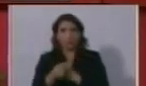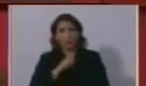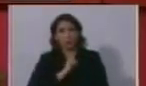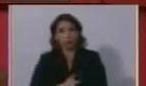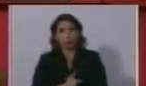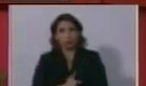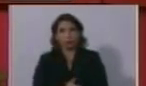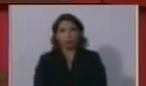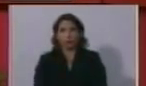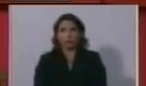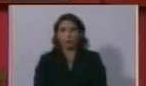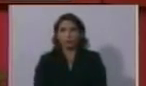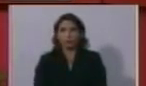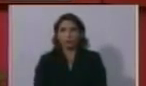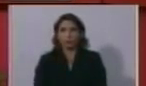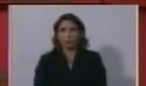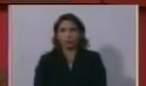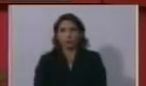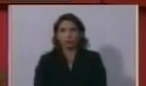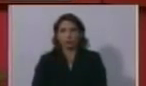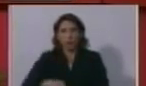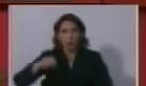erróneamente, que las bombas